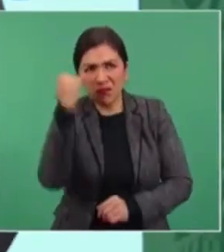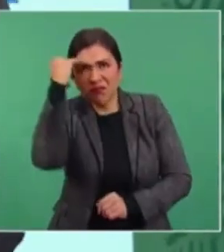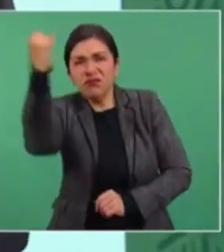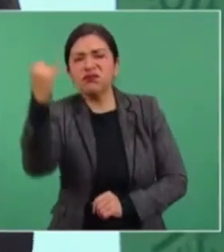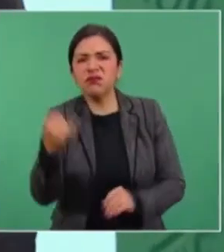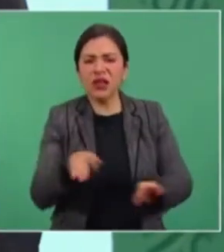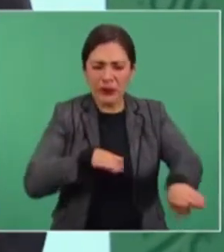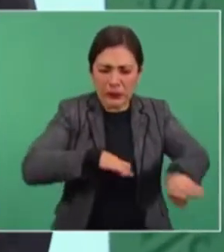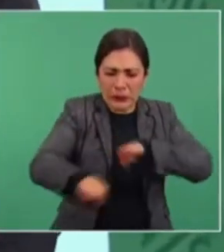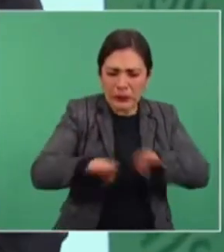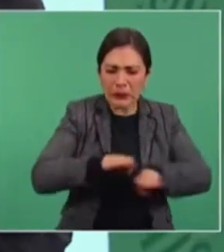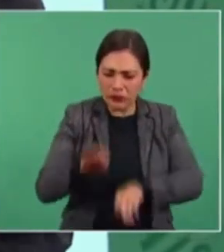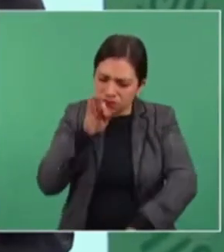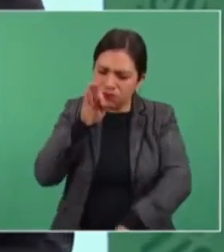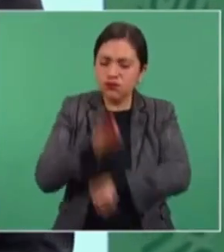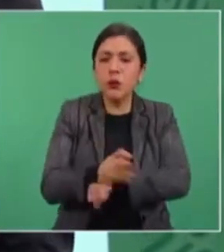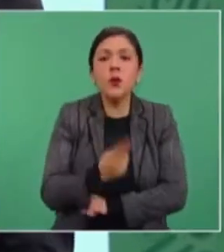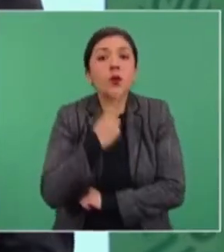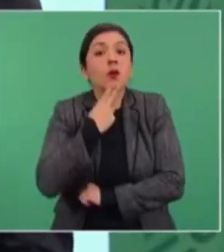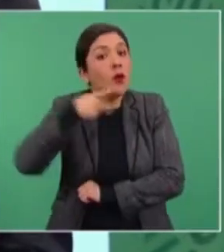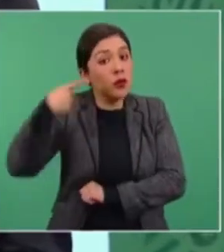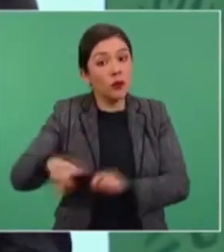el compromiso en favor de México,